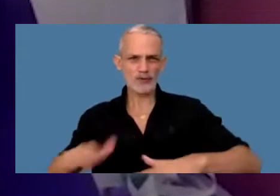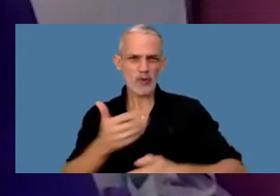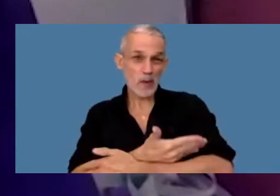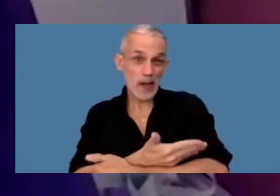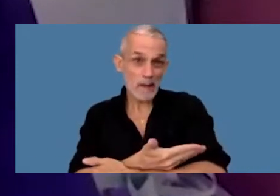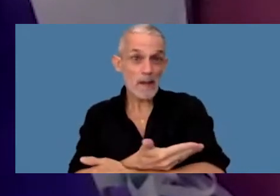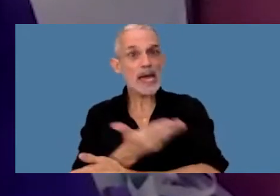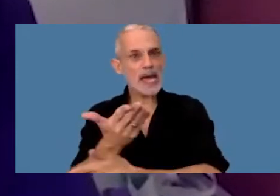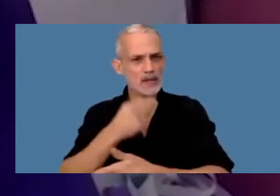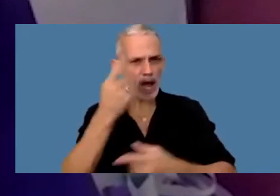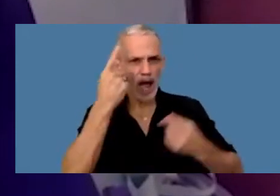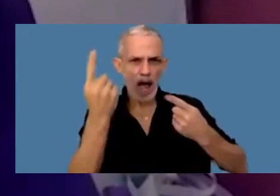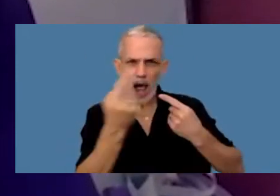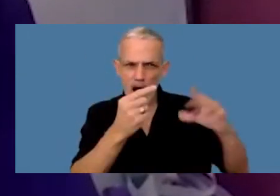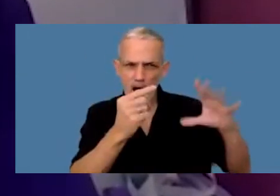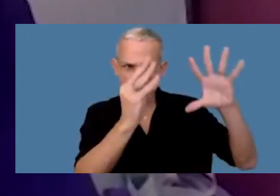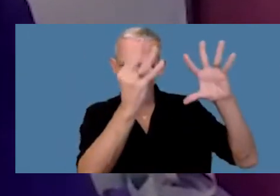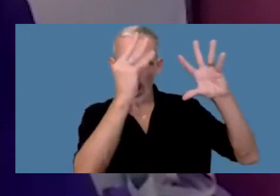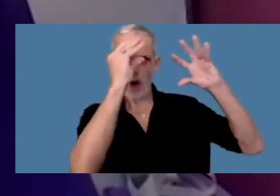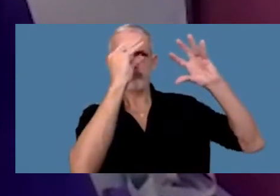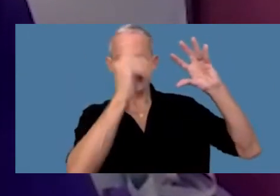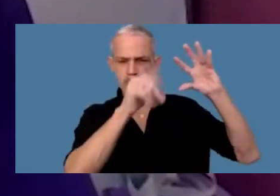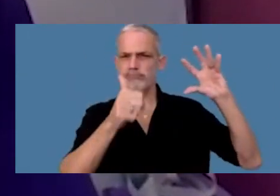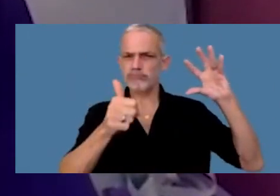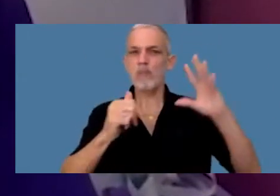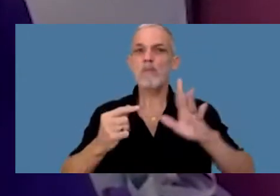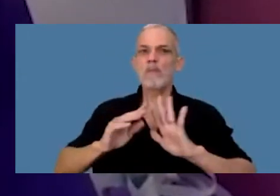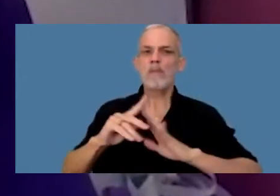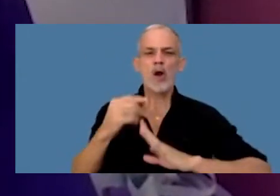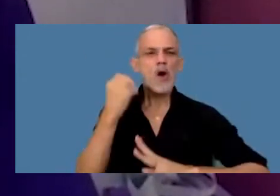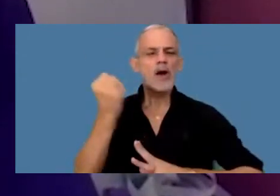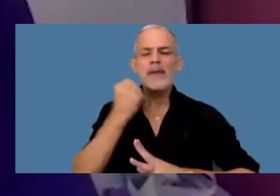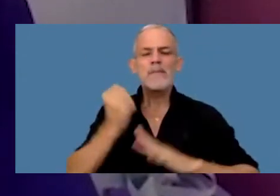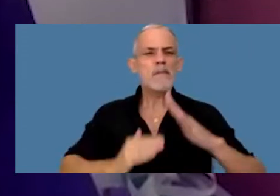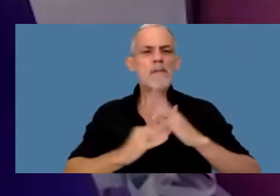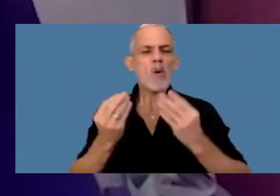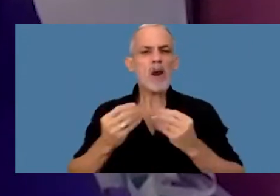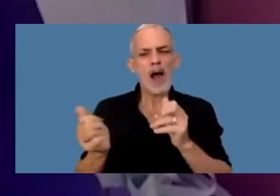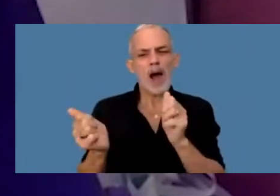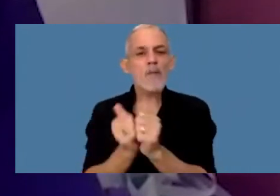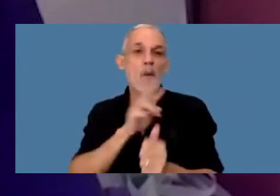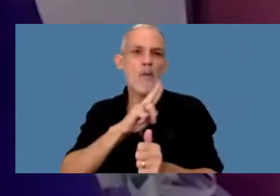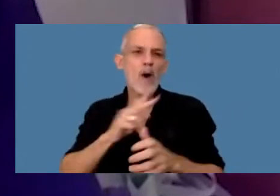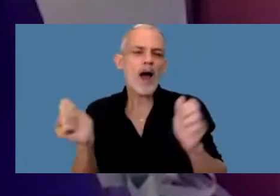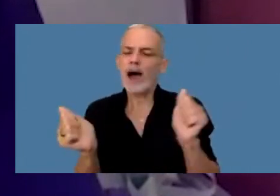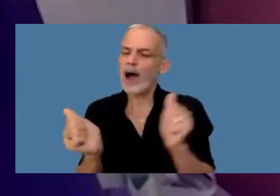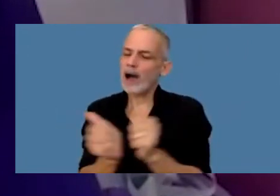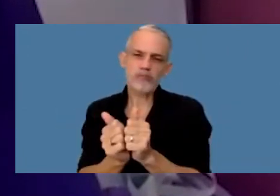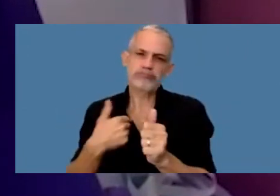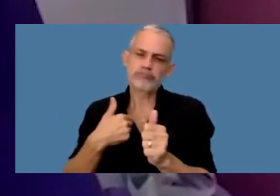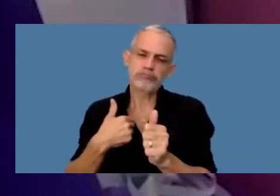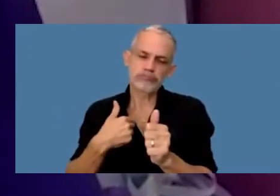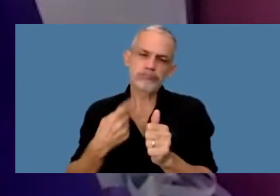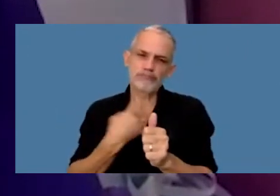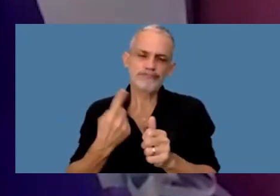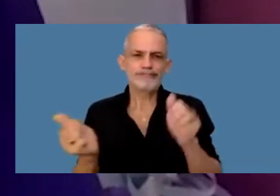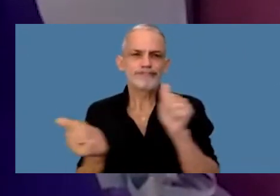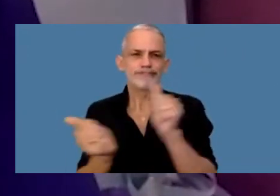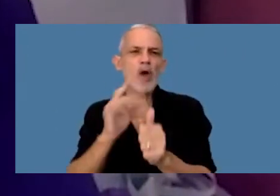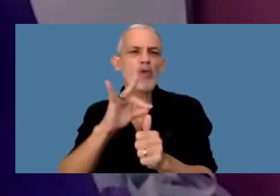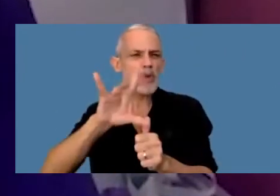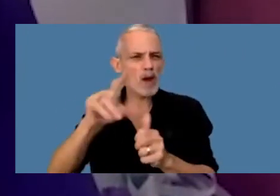brindando información, un acompañamiento físico, emocional, psicológico, si